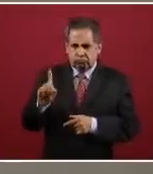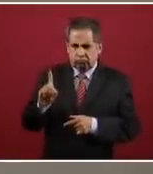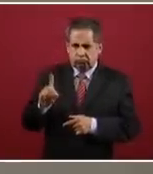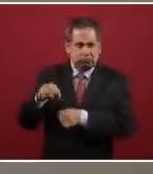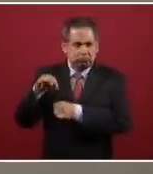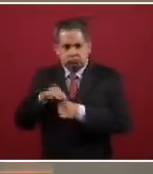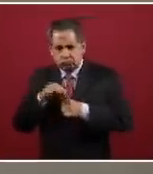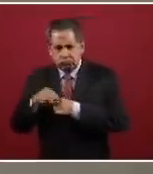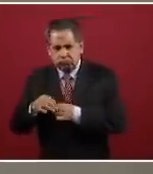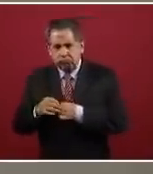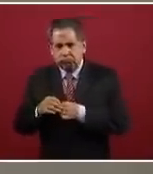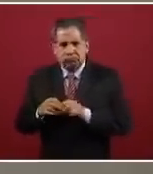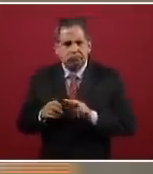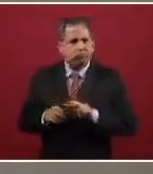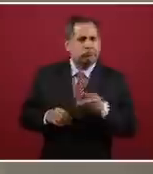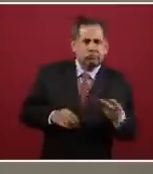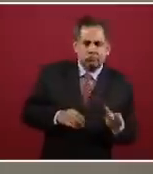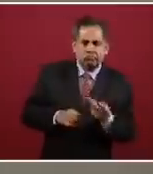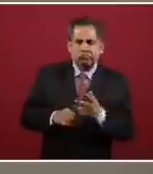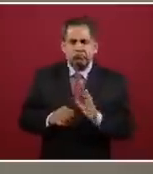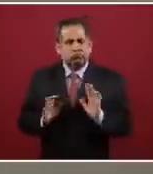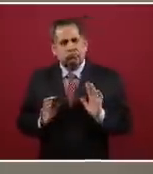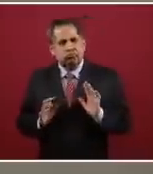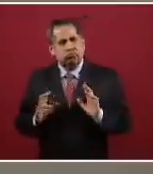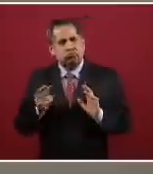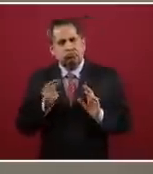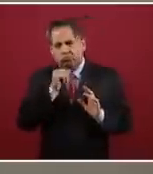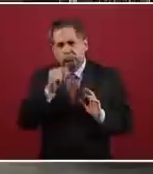elecciones se realizaron de otra manera, ya no había motivo